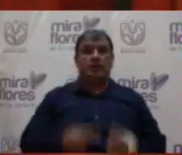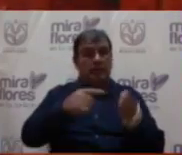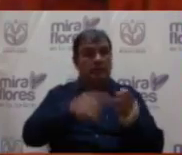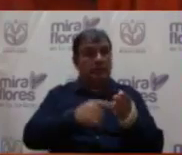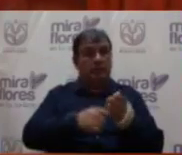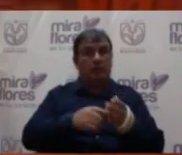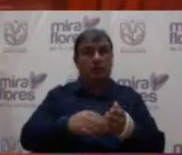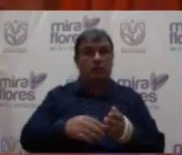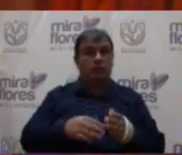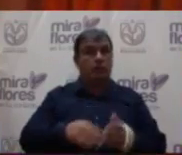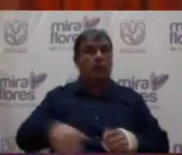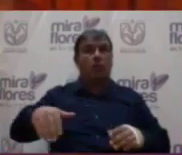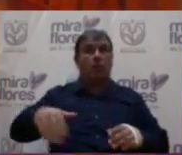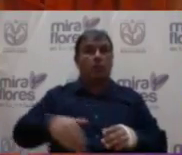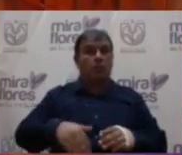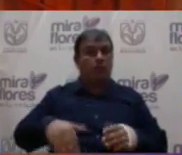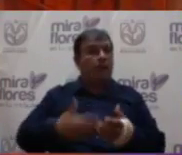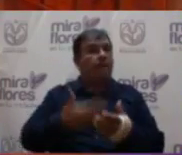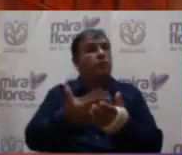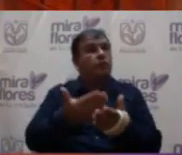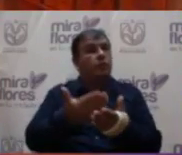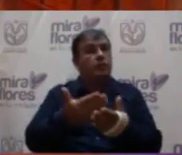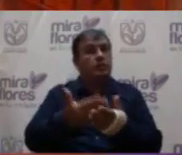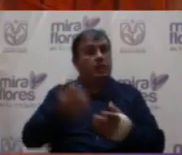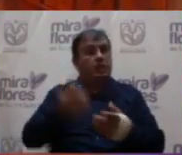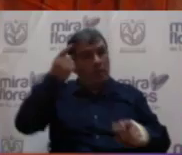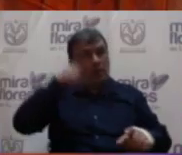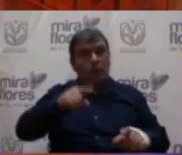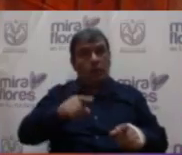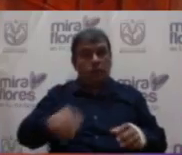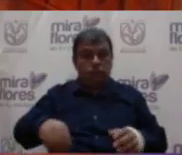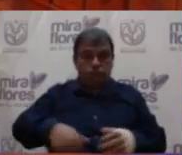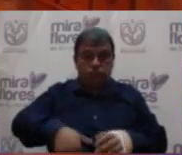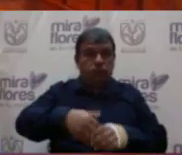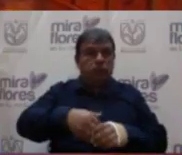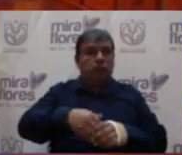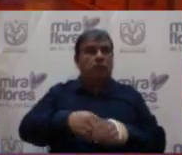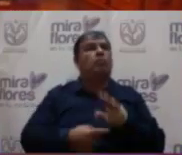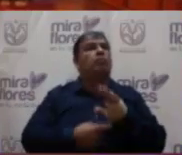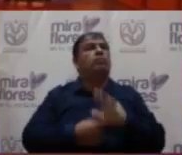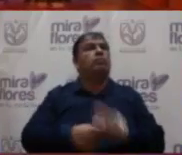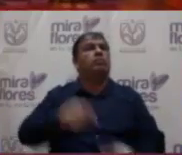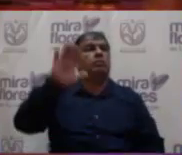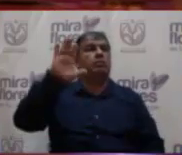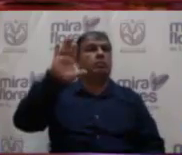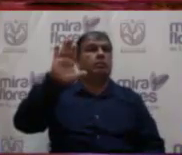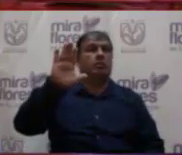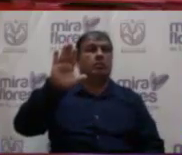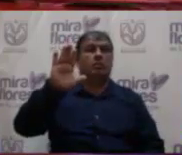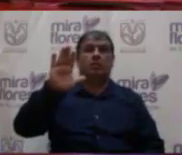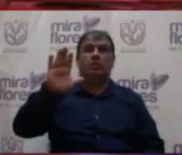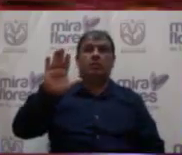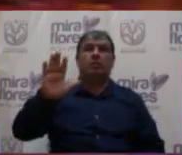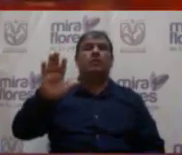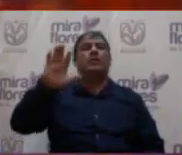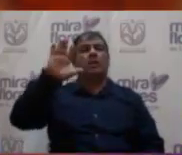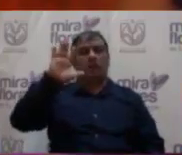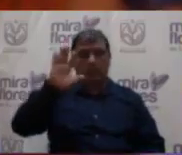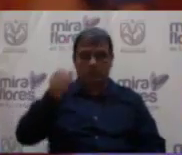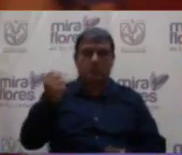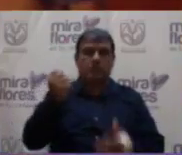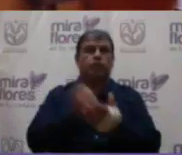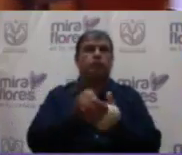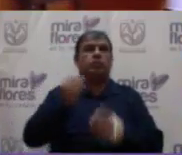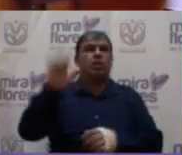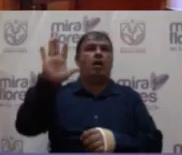esta propuesta, este proyecto de acuerdo, sírvanse a expresarlo en señal de conformidad. Se aprueba por unanimidad